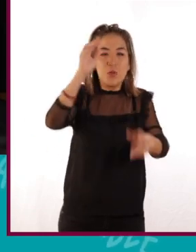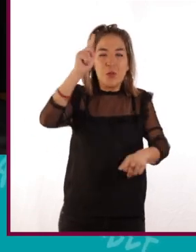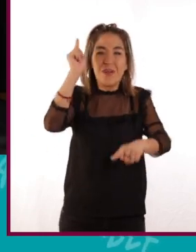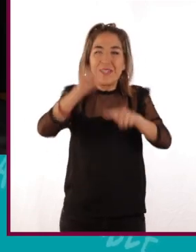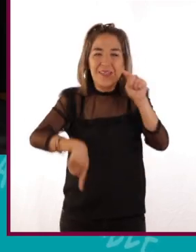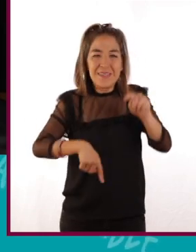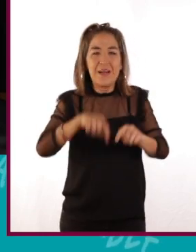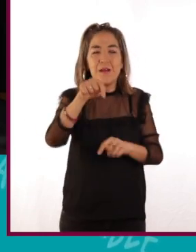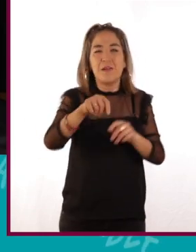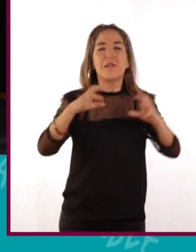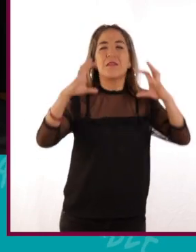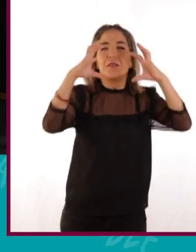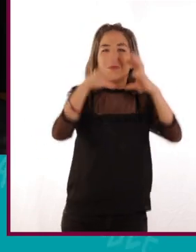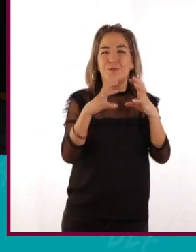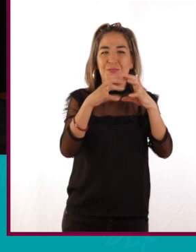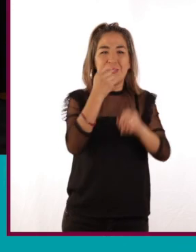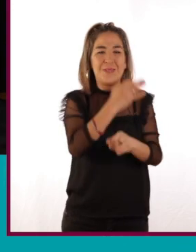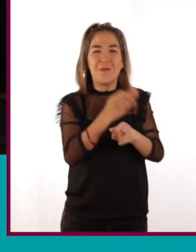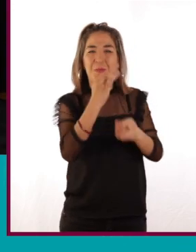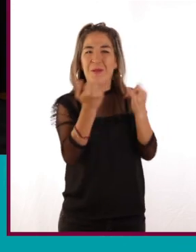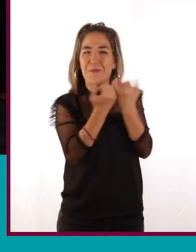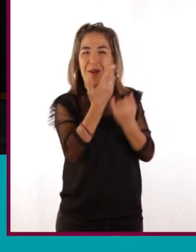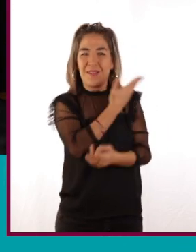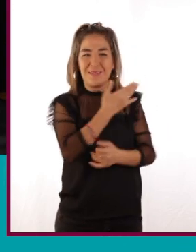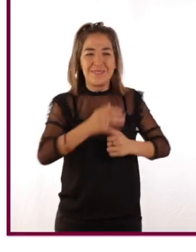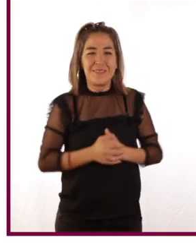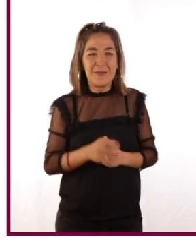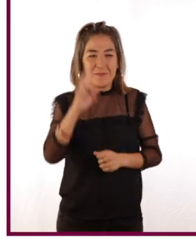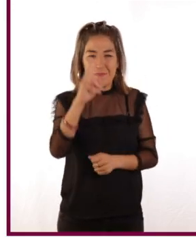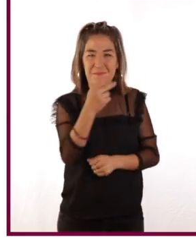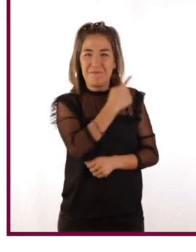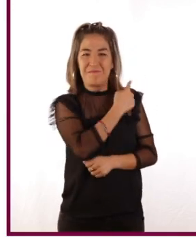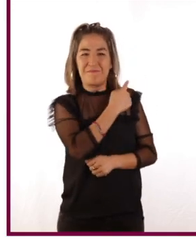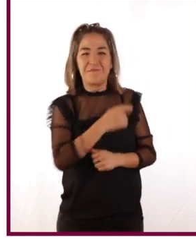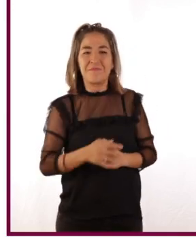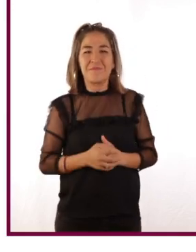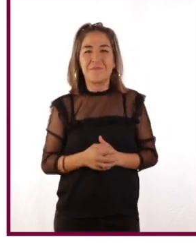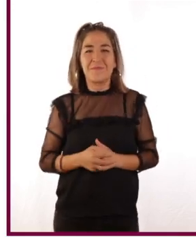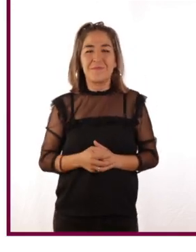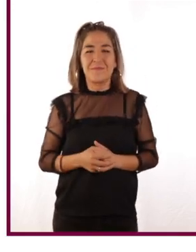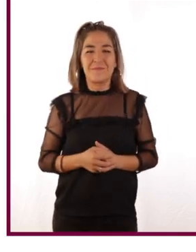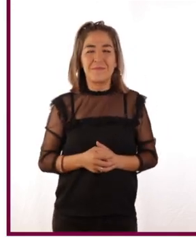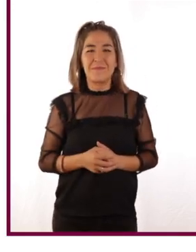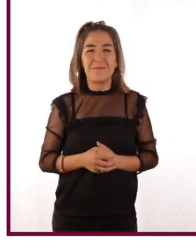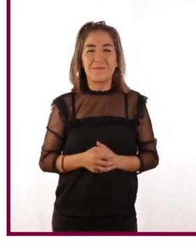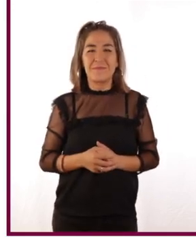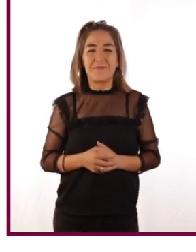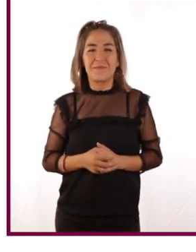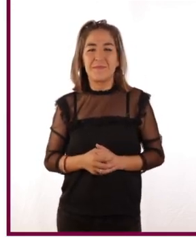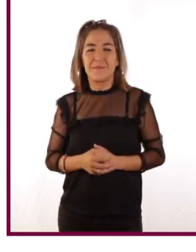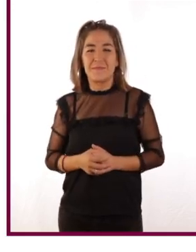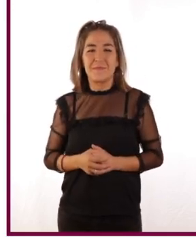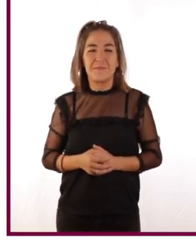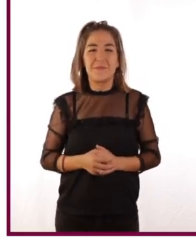vértices, se convierte en un balón de fútbol como este. Mira el gráfico.